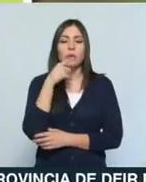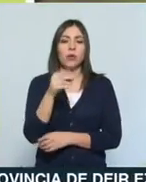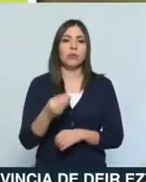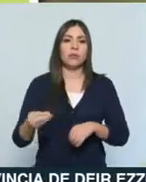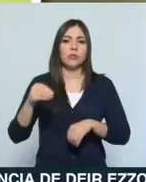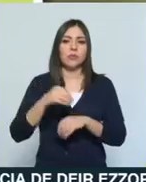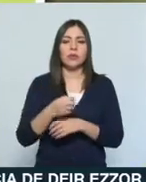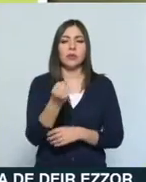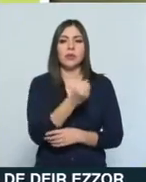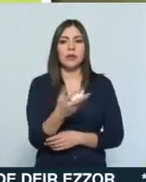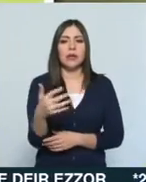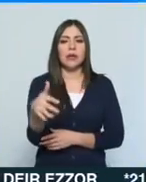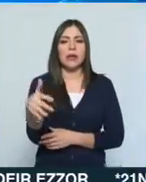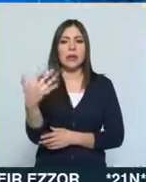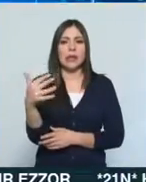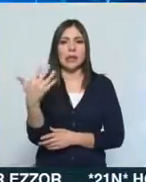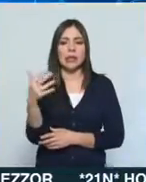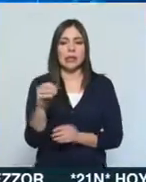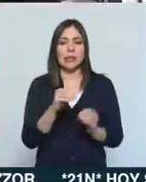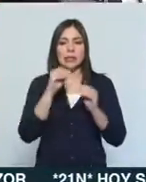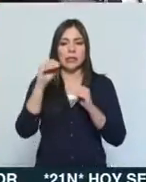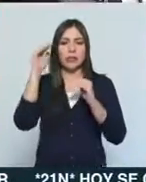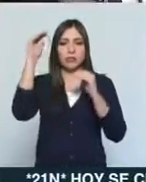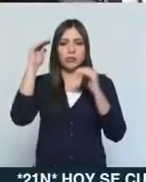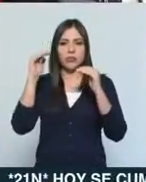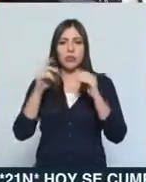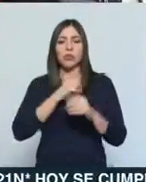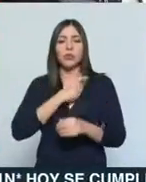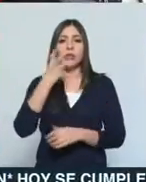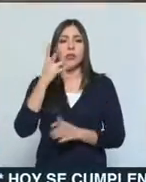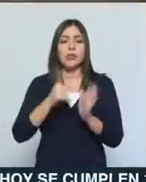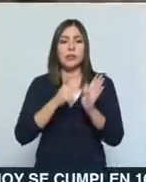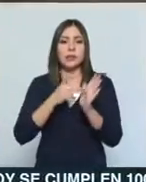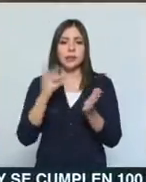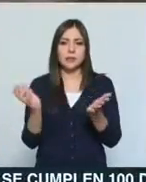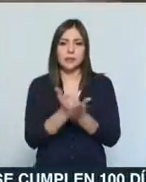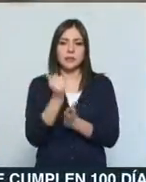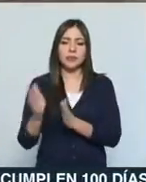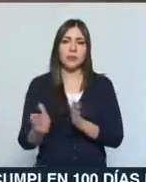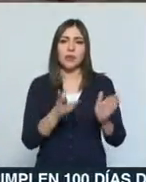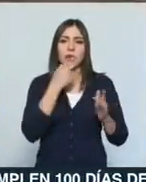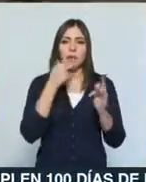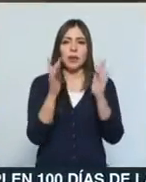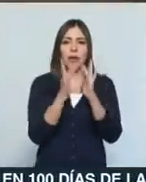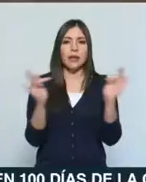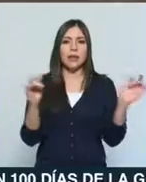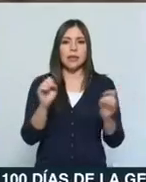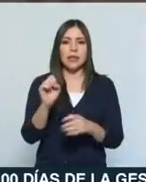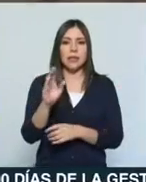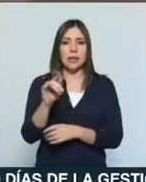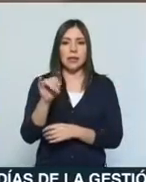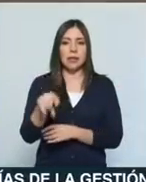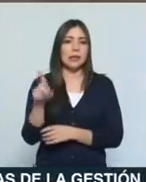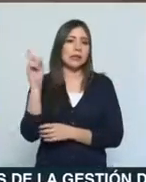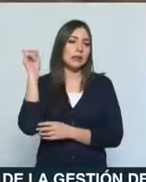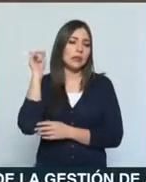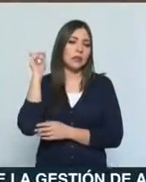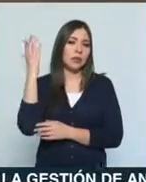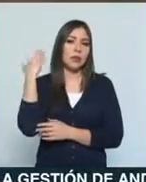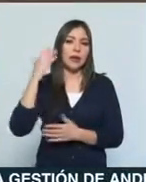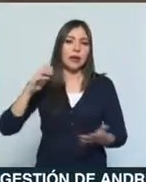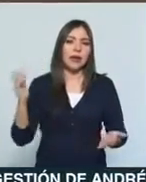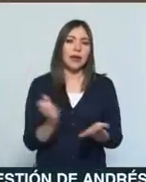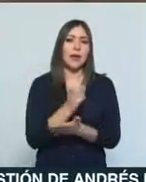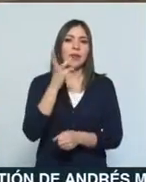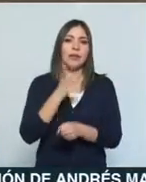15 con solo 3 encuentros ganados. El francés Sébastien Ogier ganó este domingo por quinta ocasión el Rally de México,